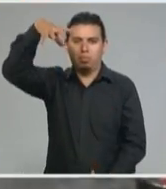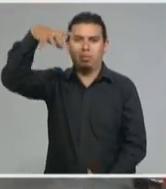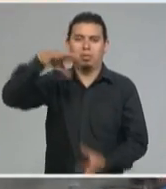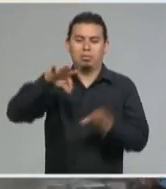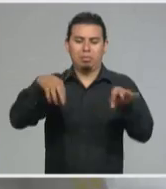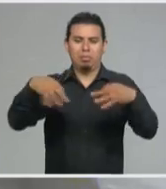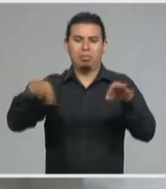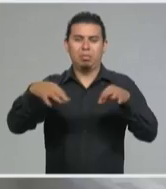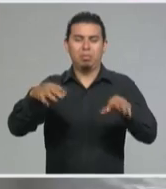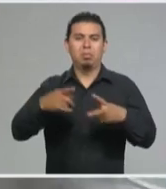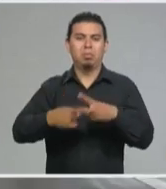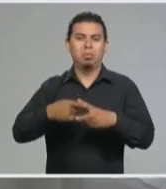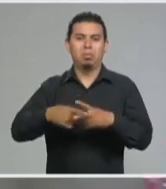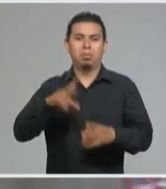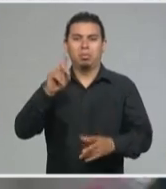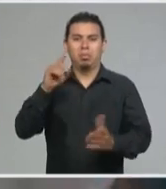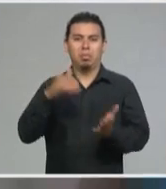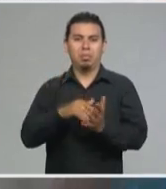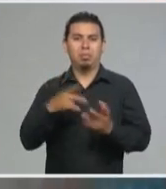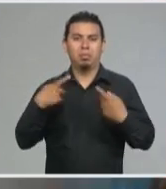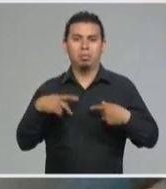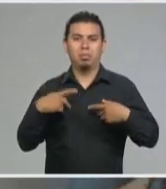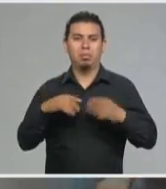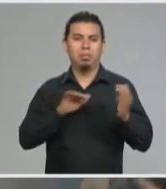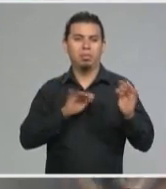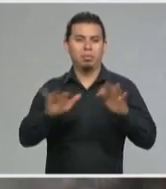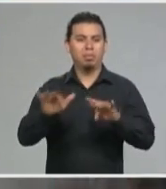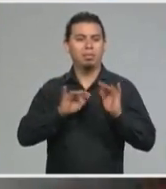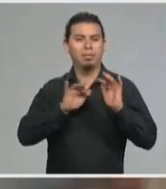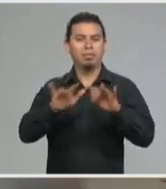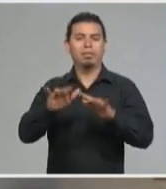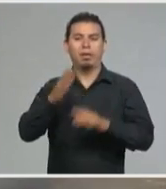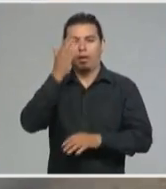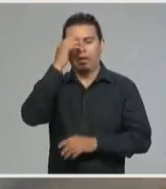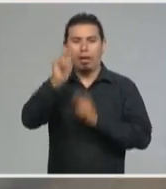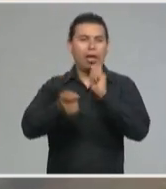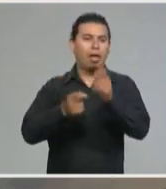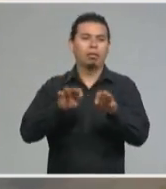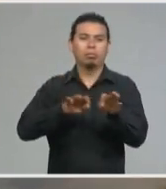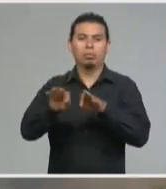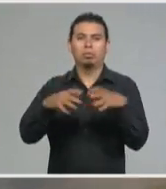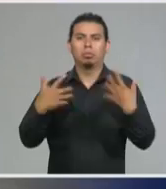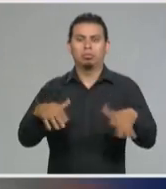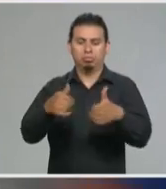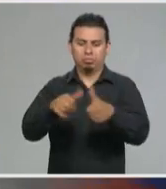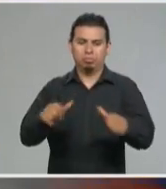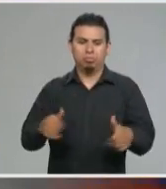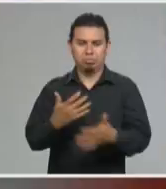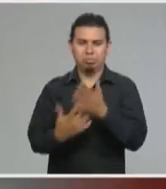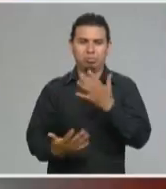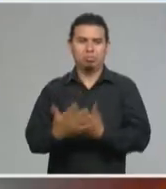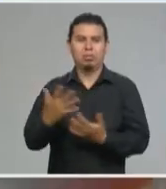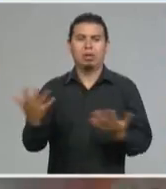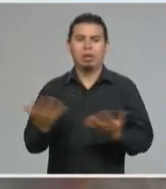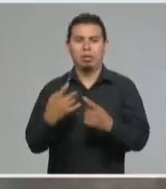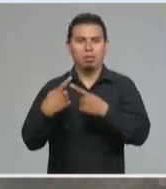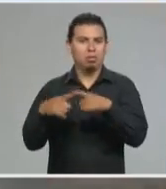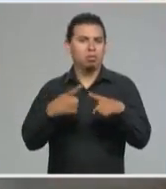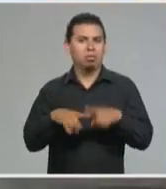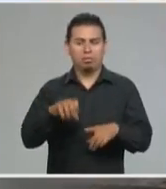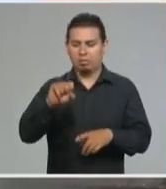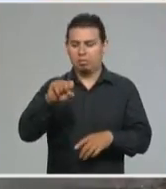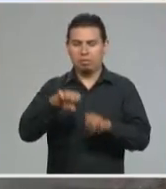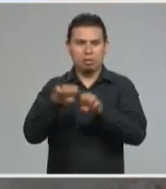y se calcula que más de 30.000 personas acudieron a conocer los trabajos artísticos de los 60 equipos que